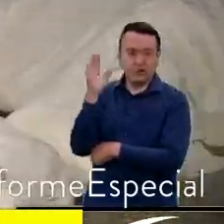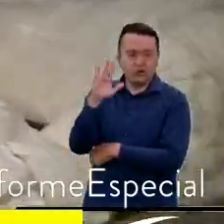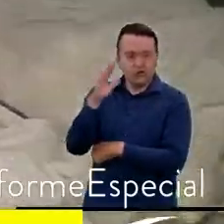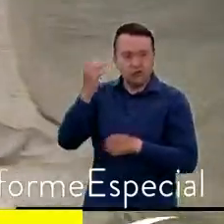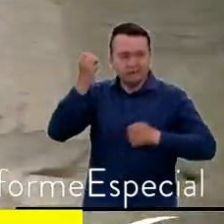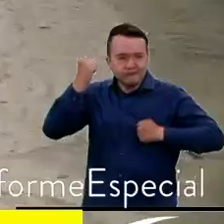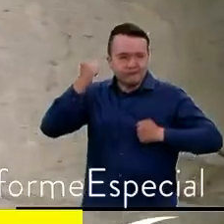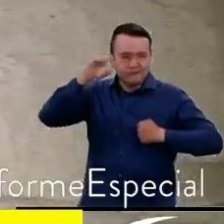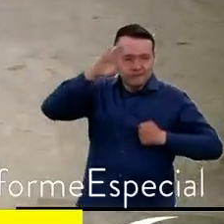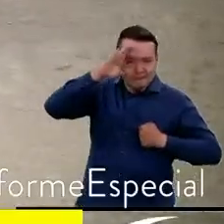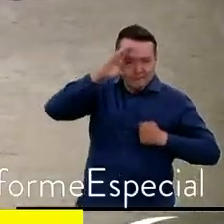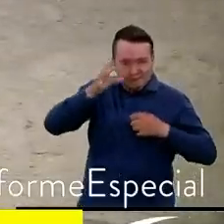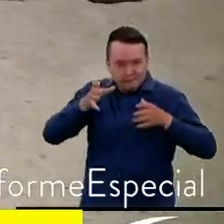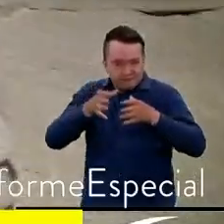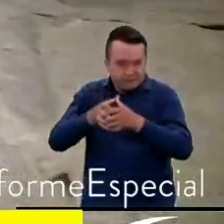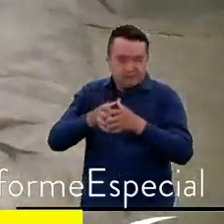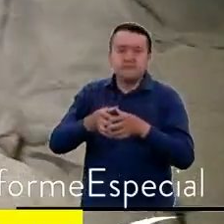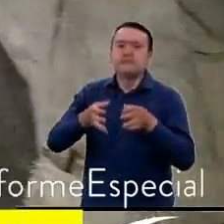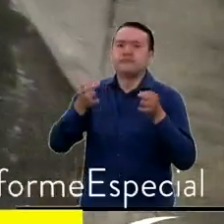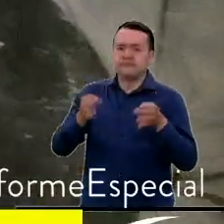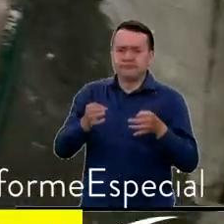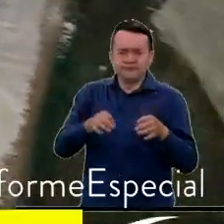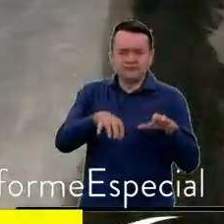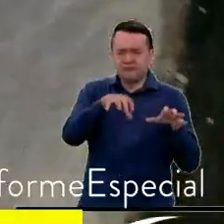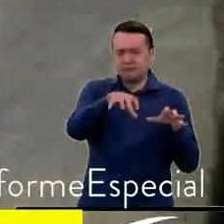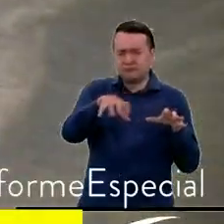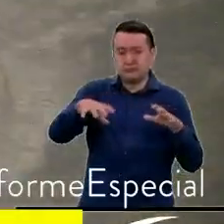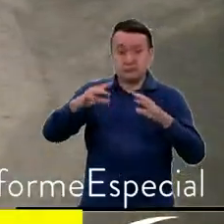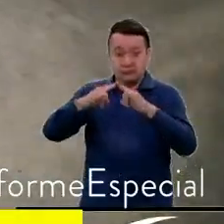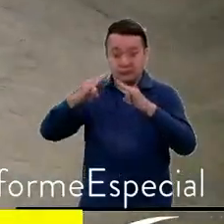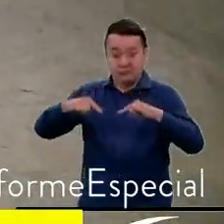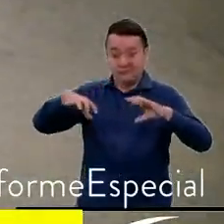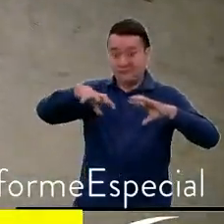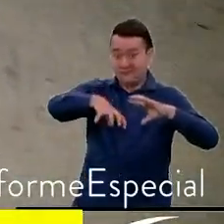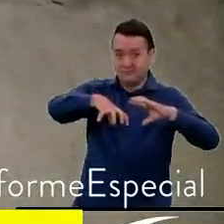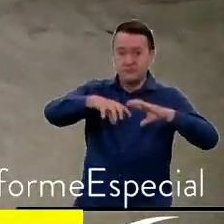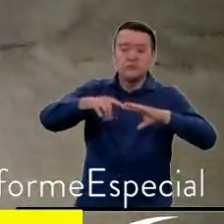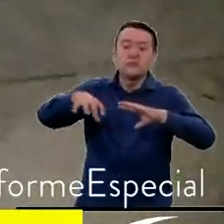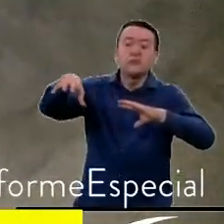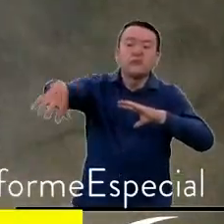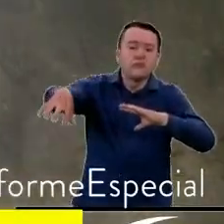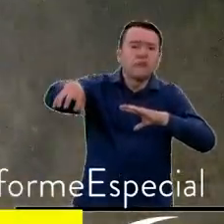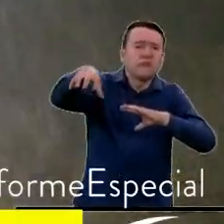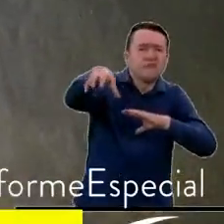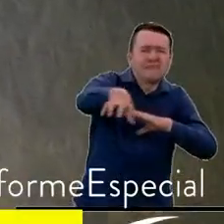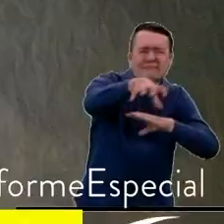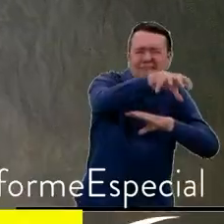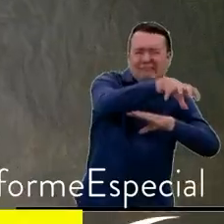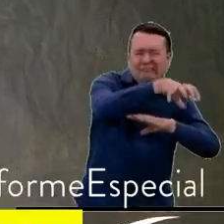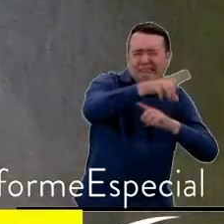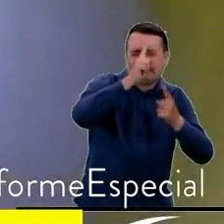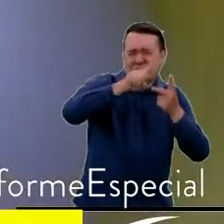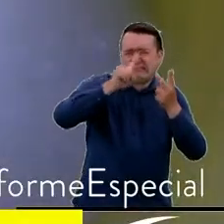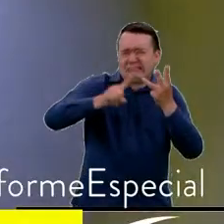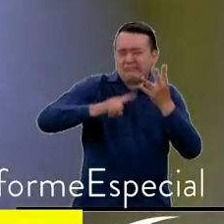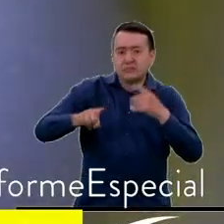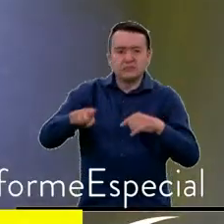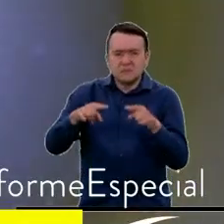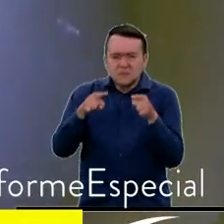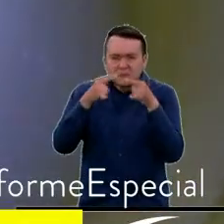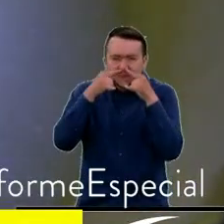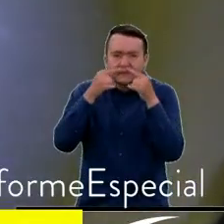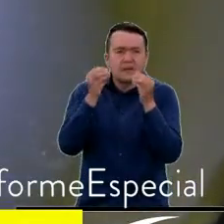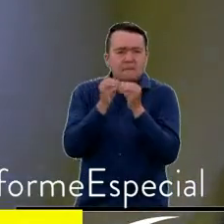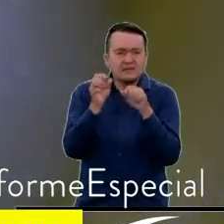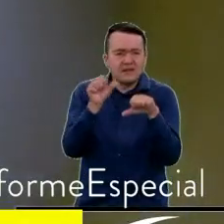Ejército Nacional, son cientos que se camuflan detrás de las espesas selvas colombianas. El fuerte olor en el lugar y los químicos